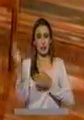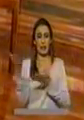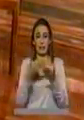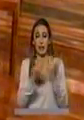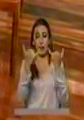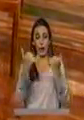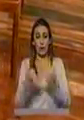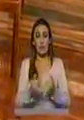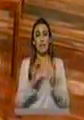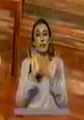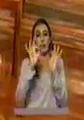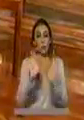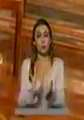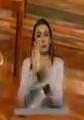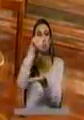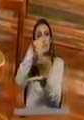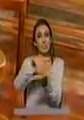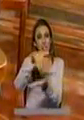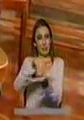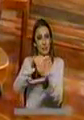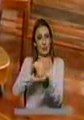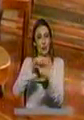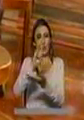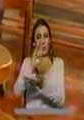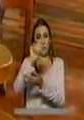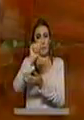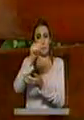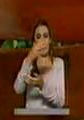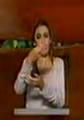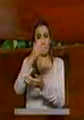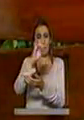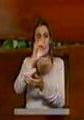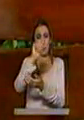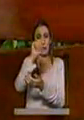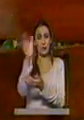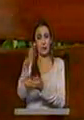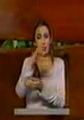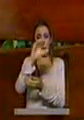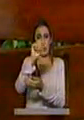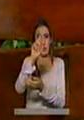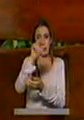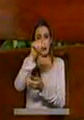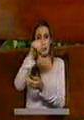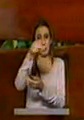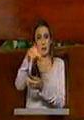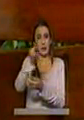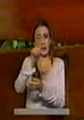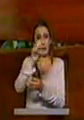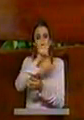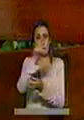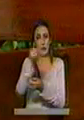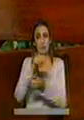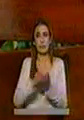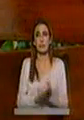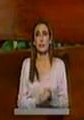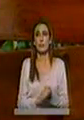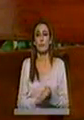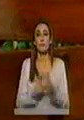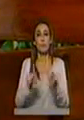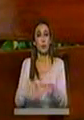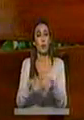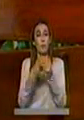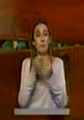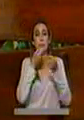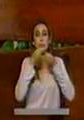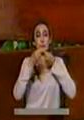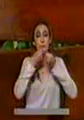precisamente en la bahía de Bahía de Caracas, contemplando la belleza de este punto de nuestro país. Para arrancar ya